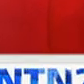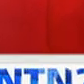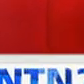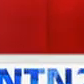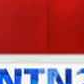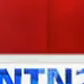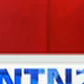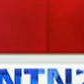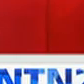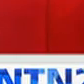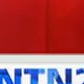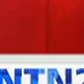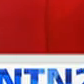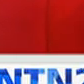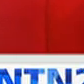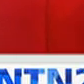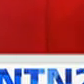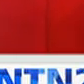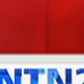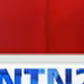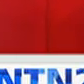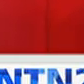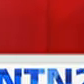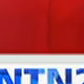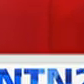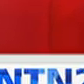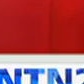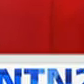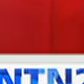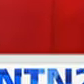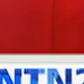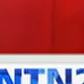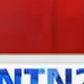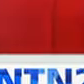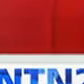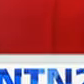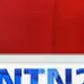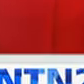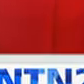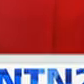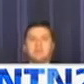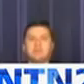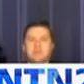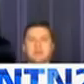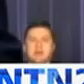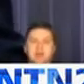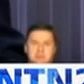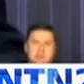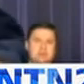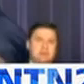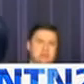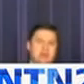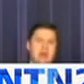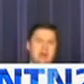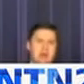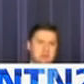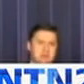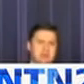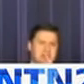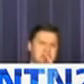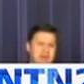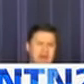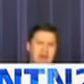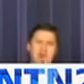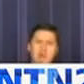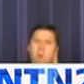tiempo enfatizó que la situación está controlada gracias a la intervención de la Policía Nacional. Hemos tenido algunas